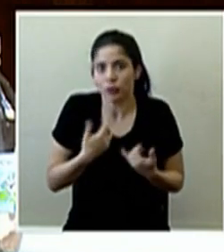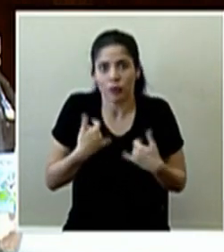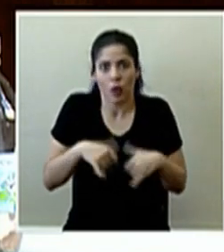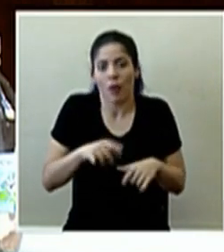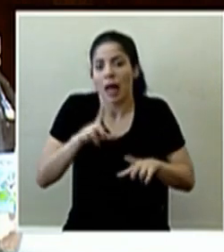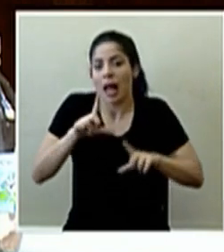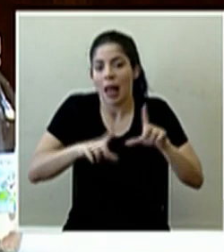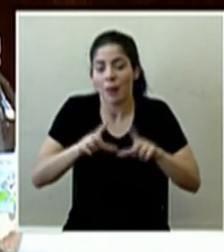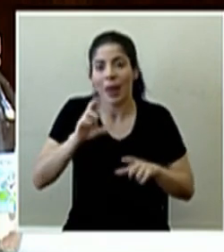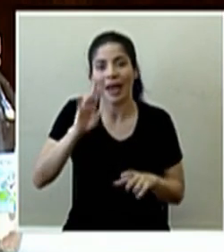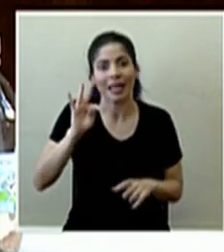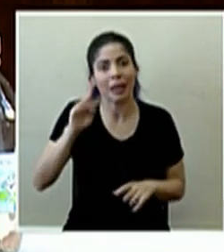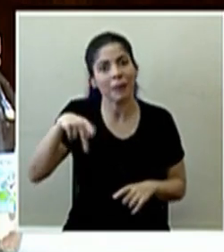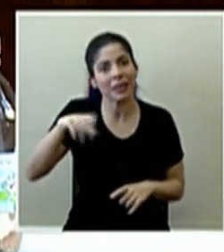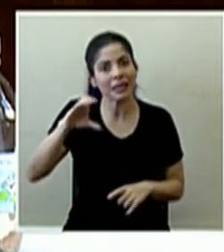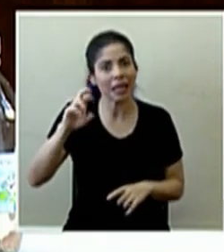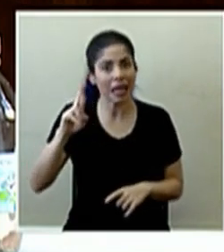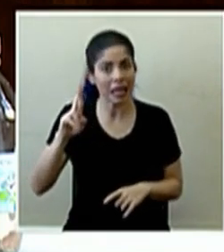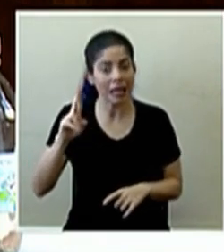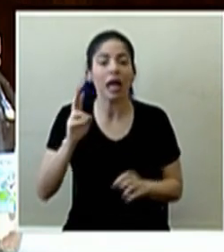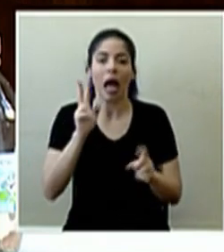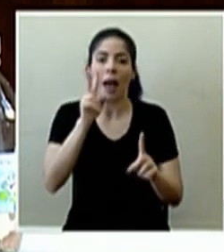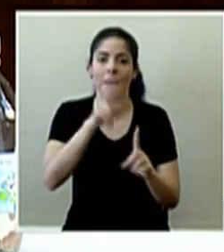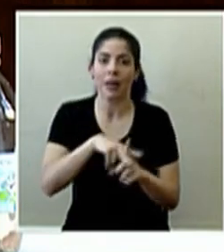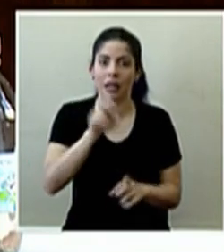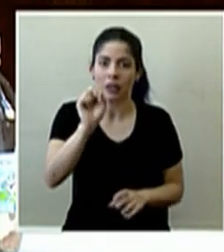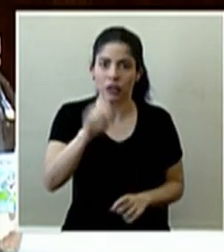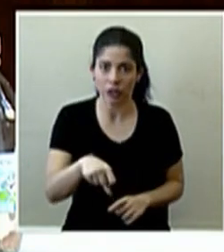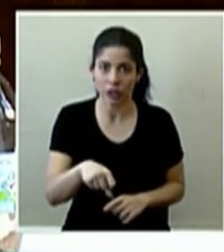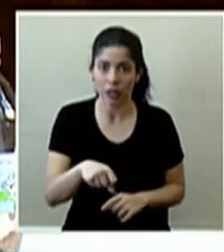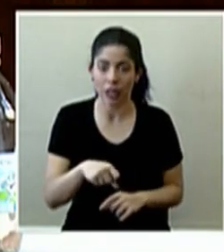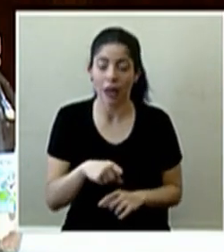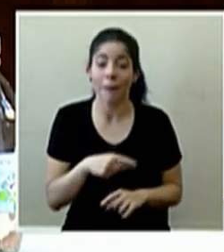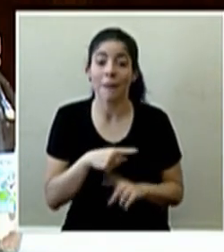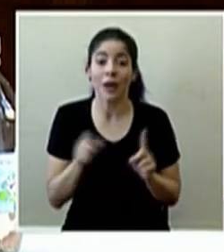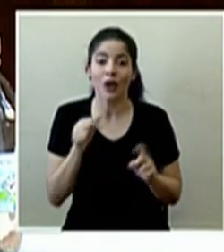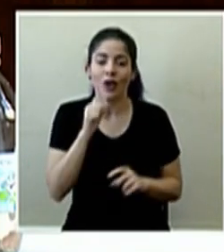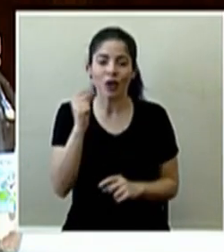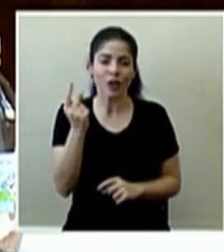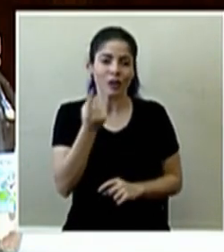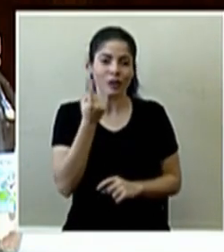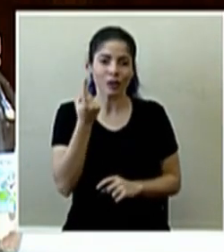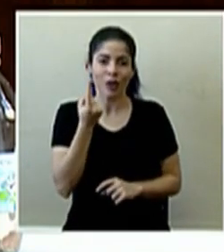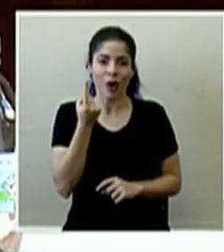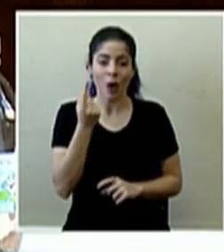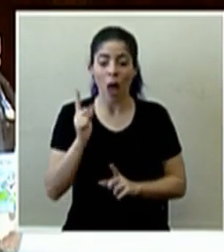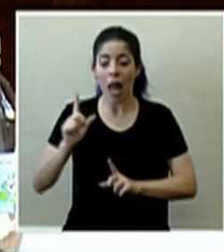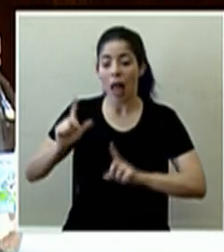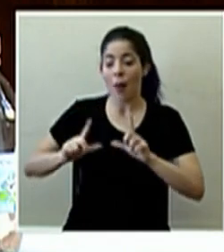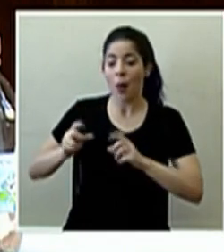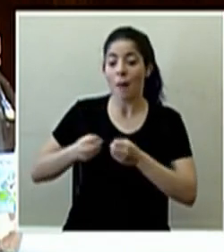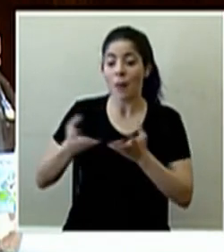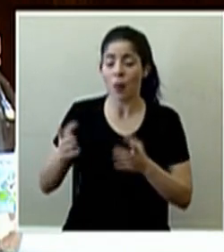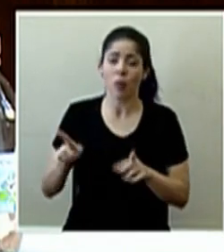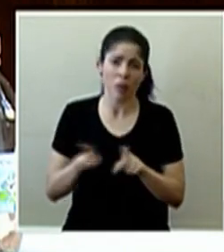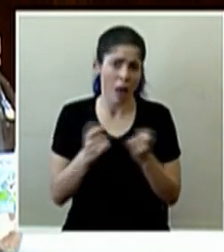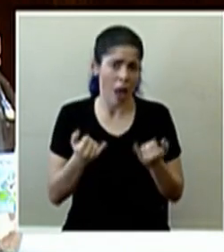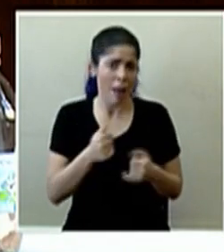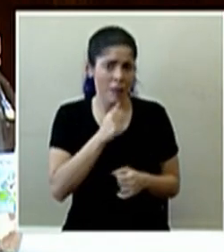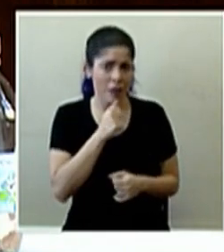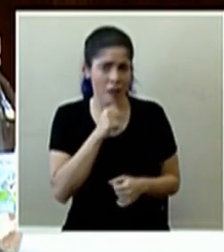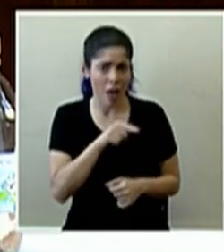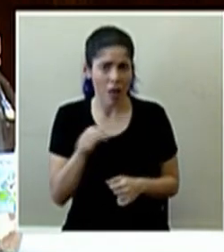pruebas que tengan RT-PCR y no solamente, como decía, no solamente es laboratorios públicos, sino también